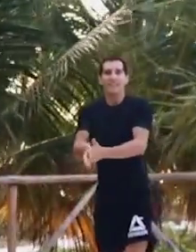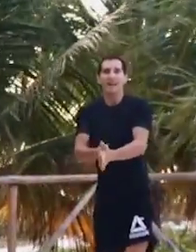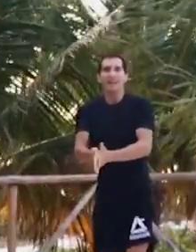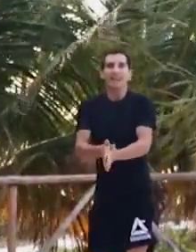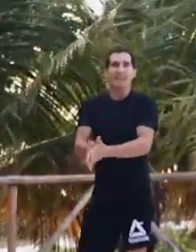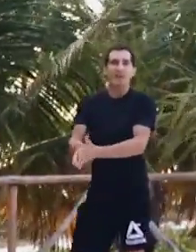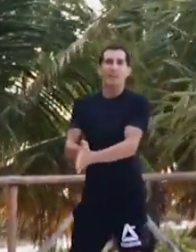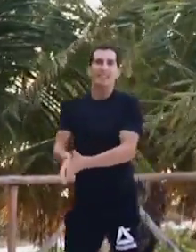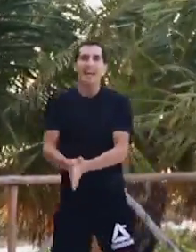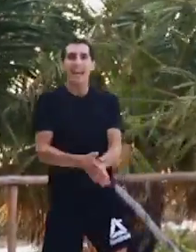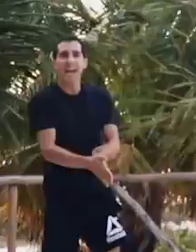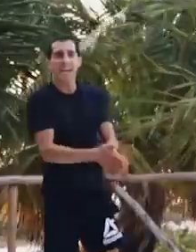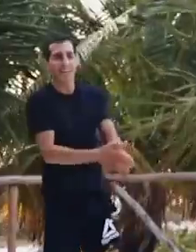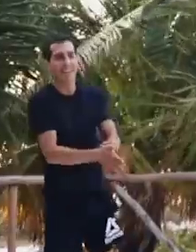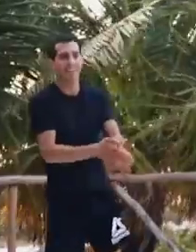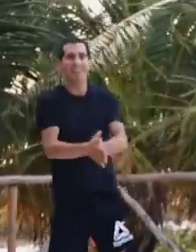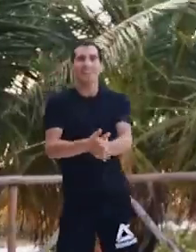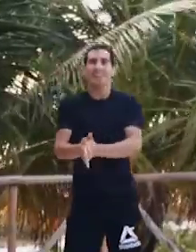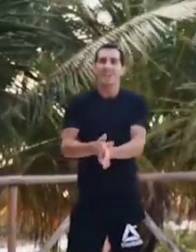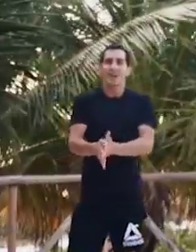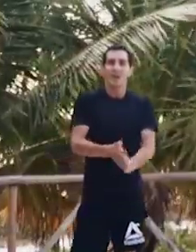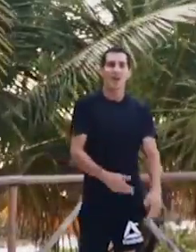Iniciamos La segunda serie